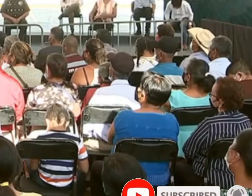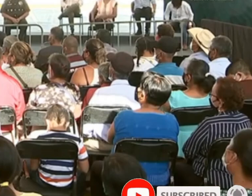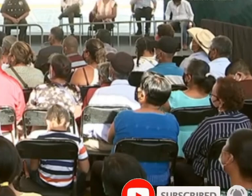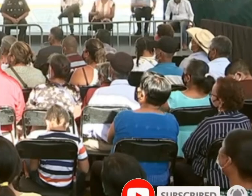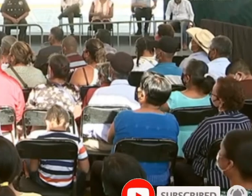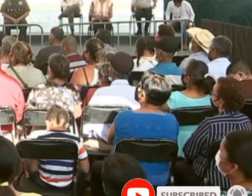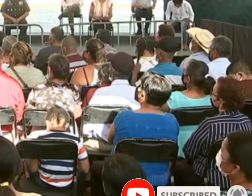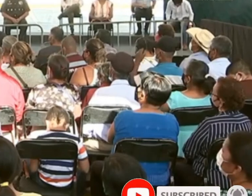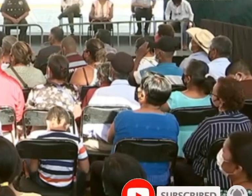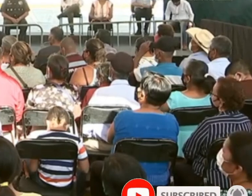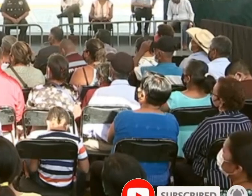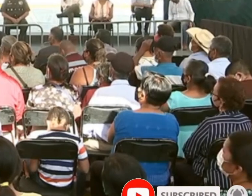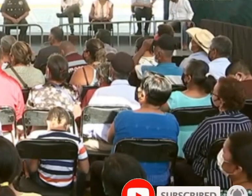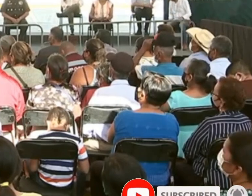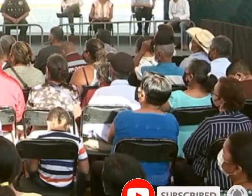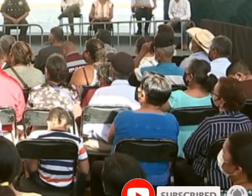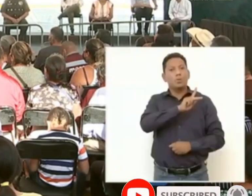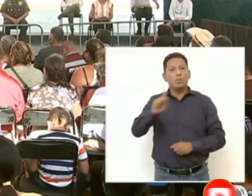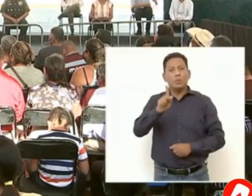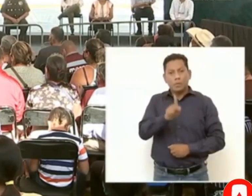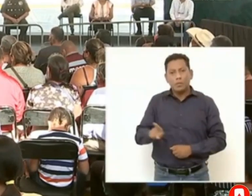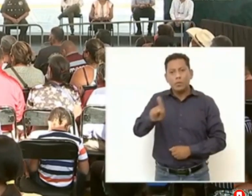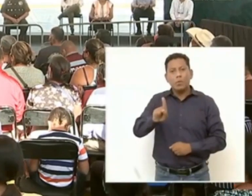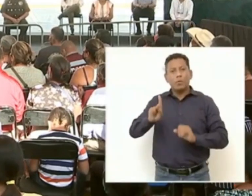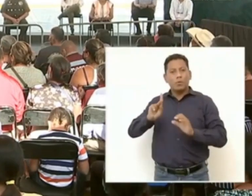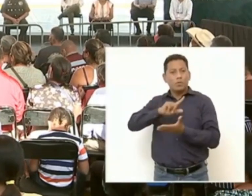y de comunidades, pueblos,